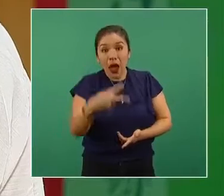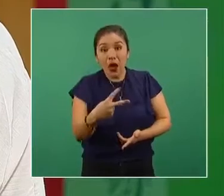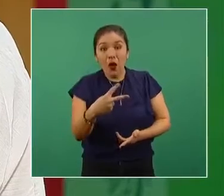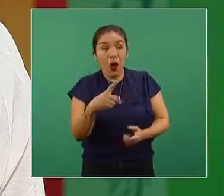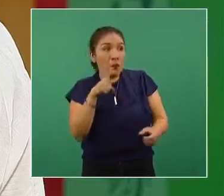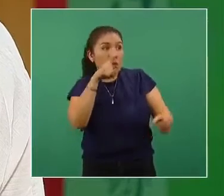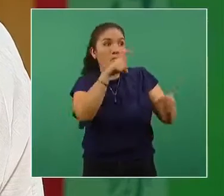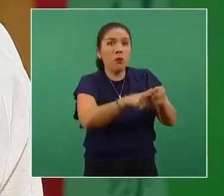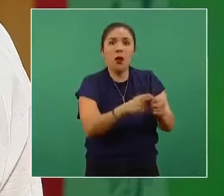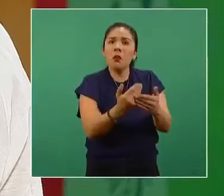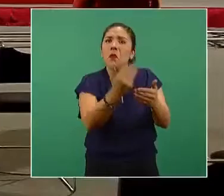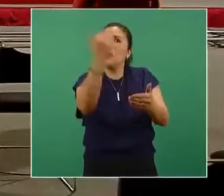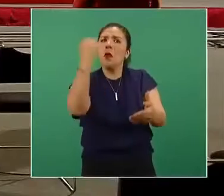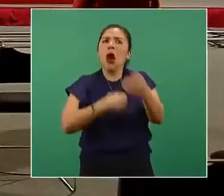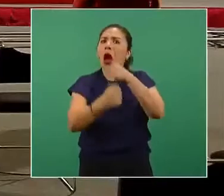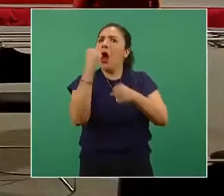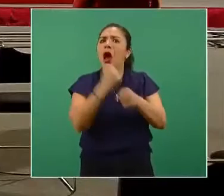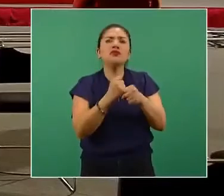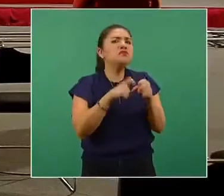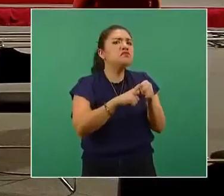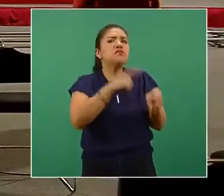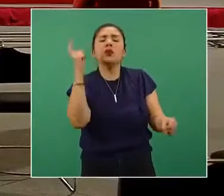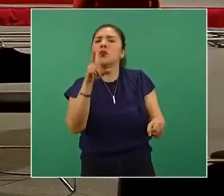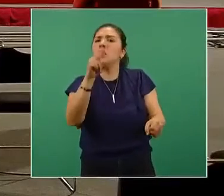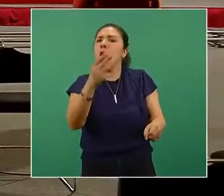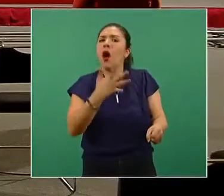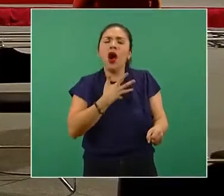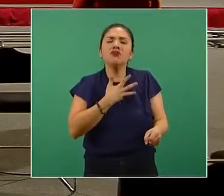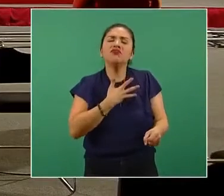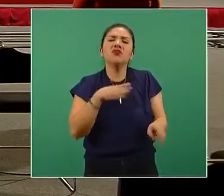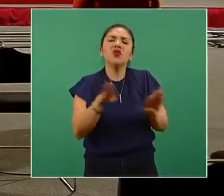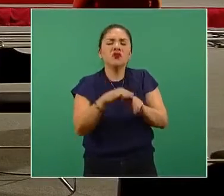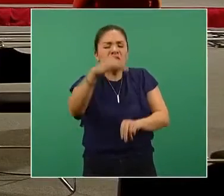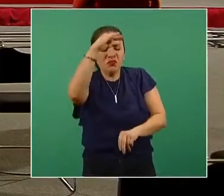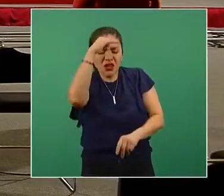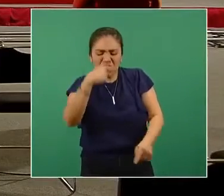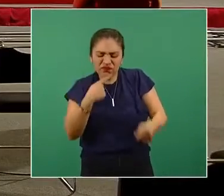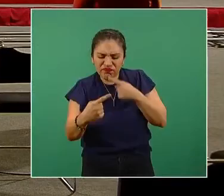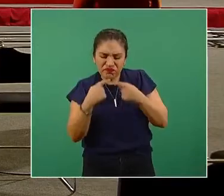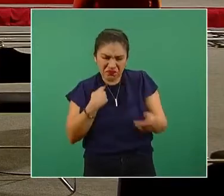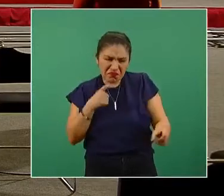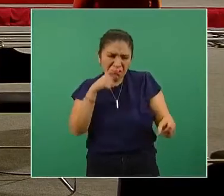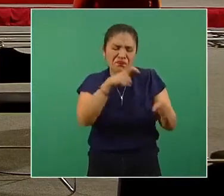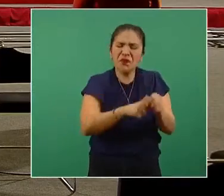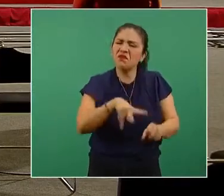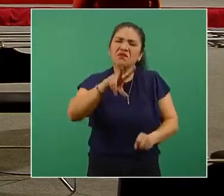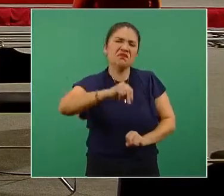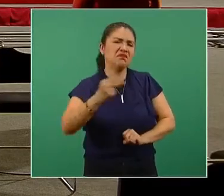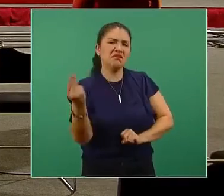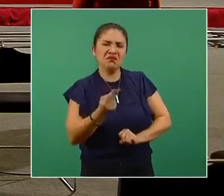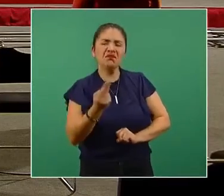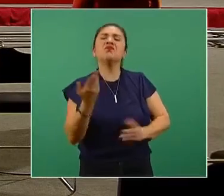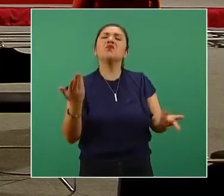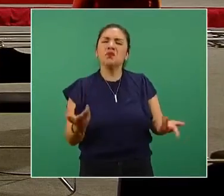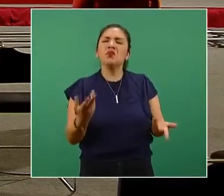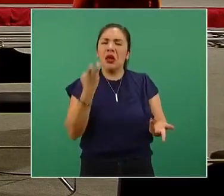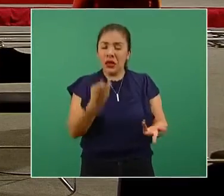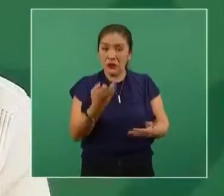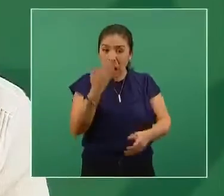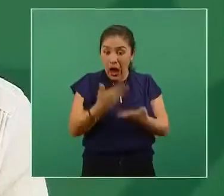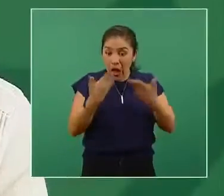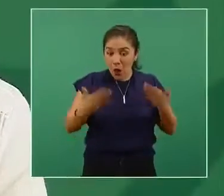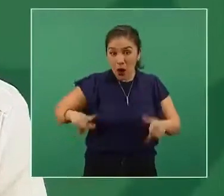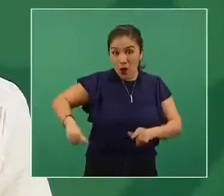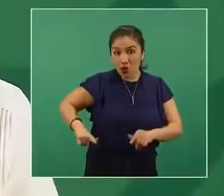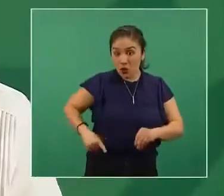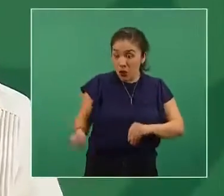excluido de este mecanismo por varios años, autoexcluido, había tomado la decisión de no incorporarse, y una de las decisiones que tomamos en este